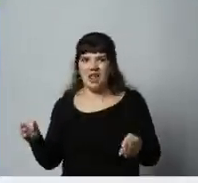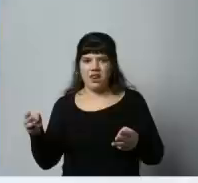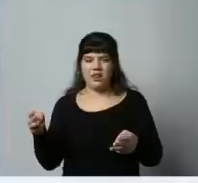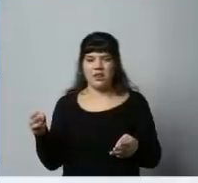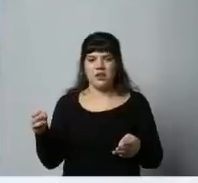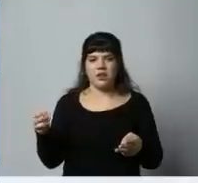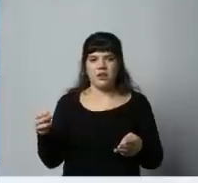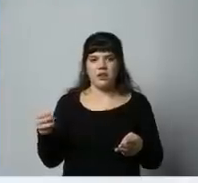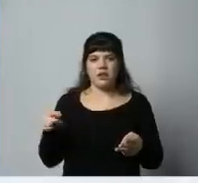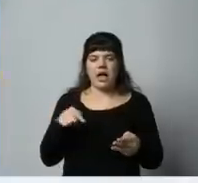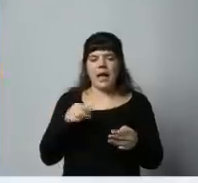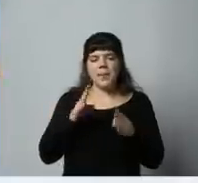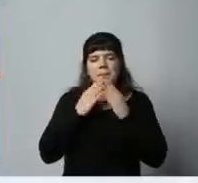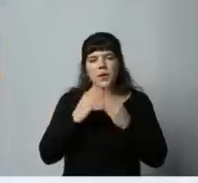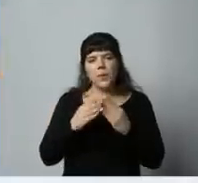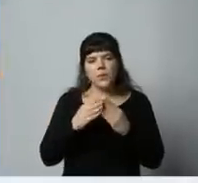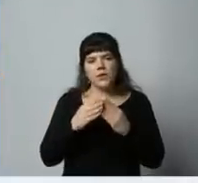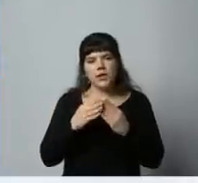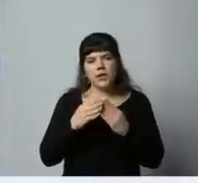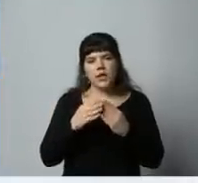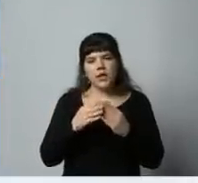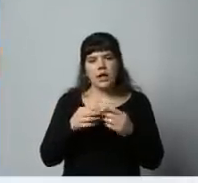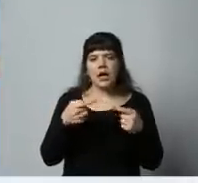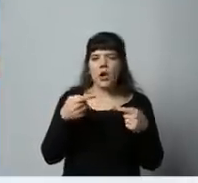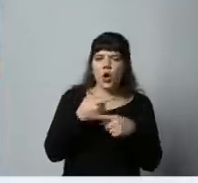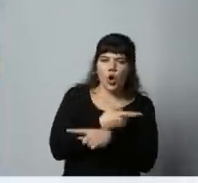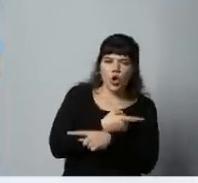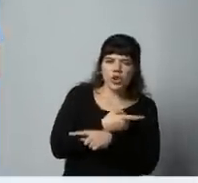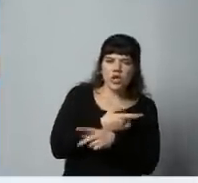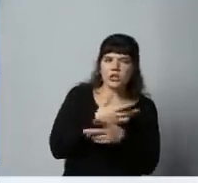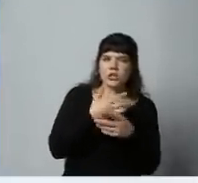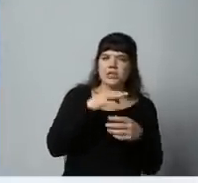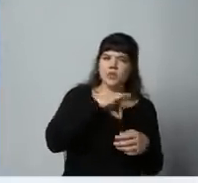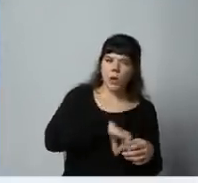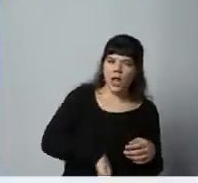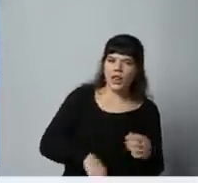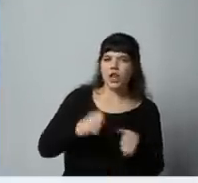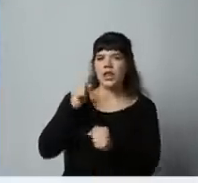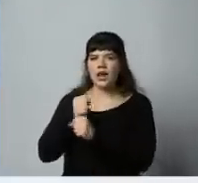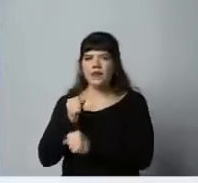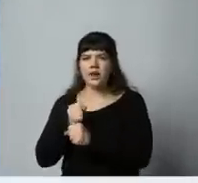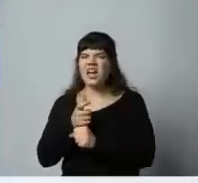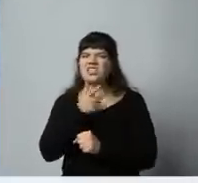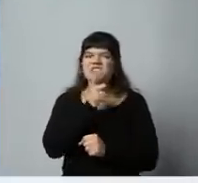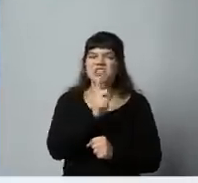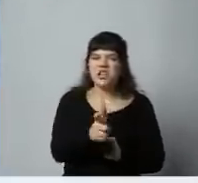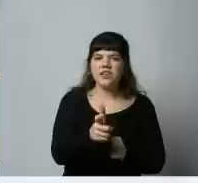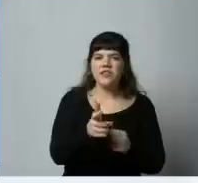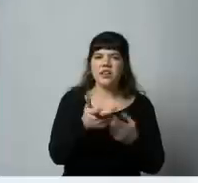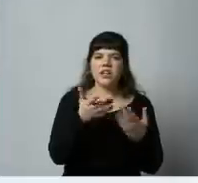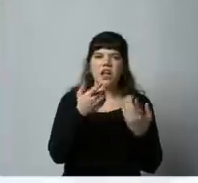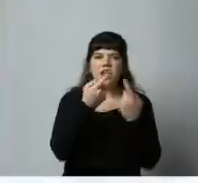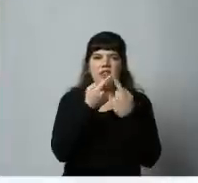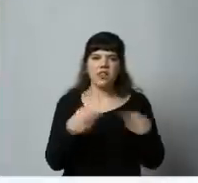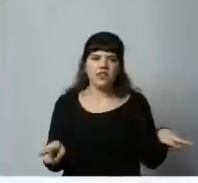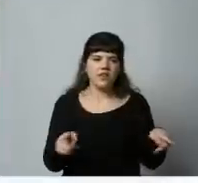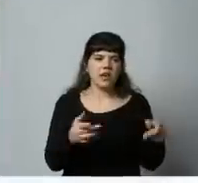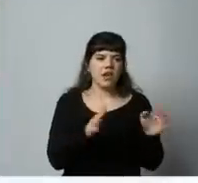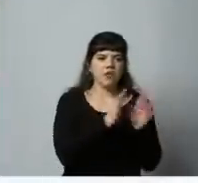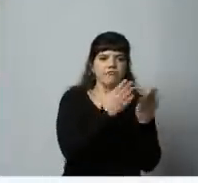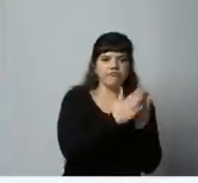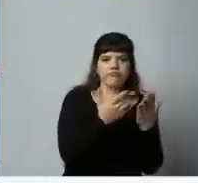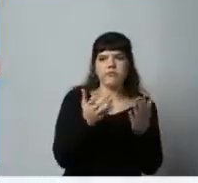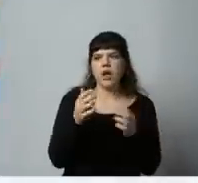es la pregunta es si la contradicción es salario empleo Qué significa el acta Qué diferencia tiene de un acuerdo